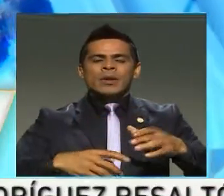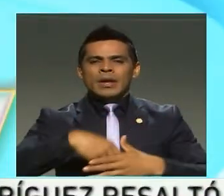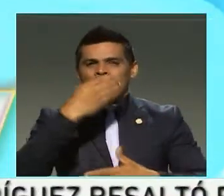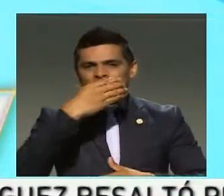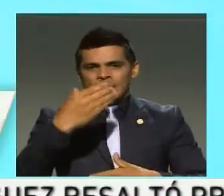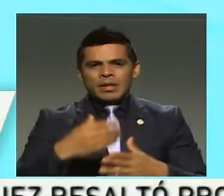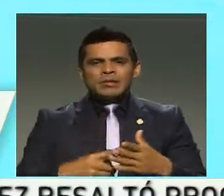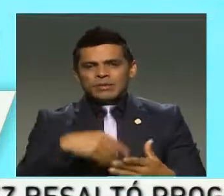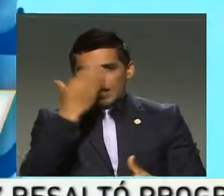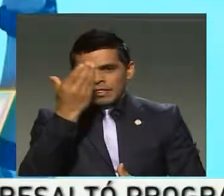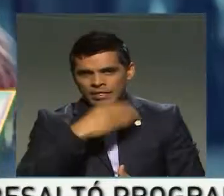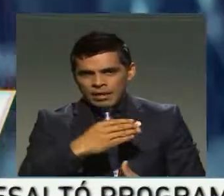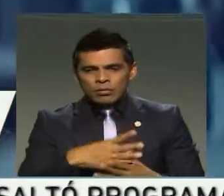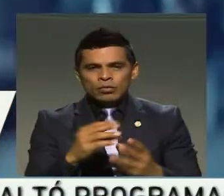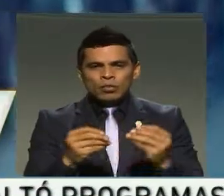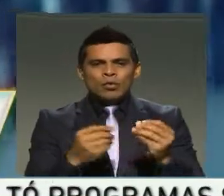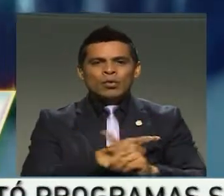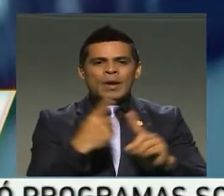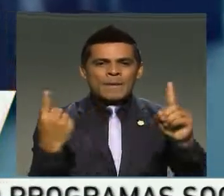cambió.